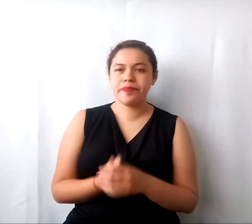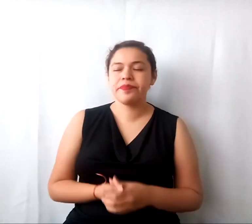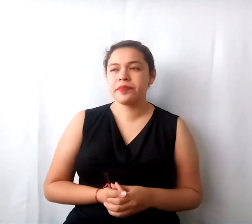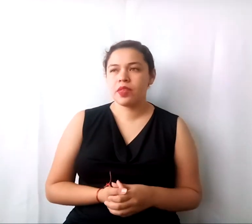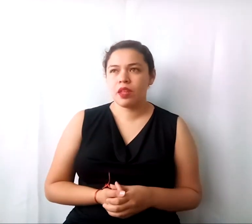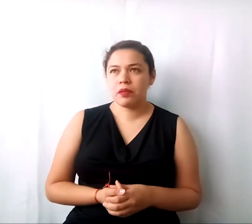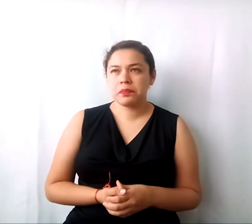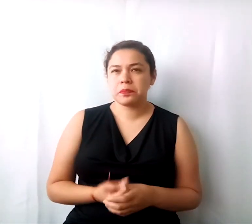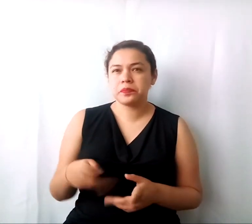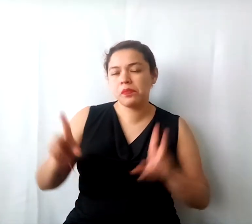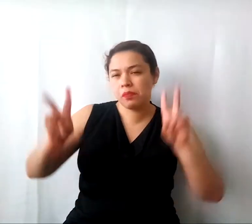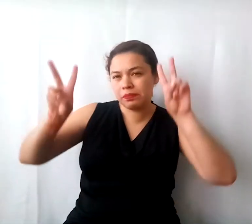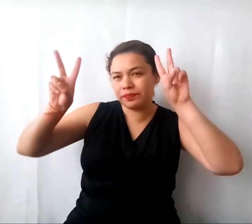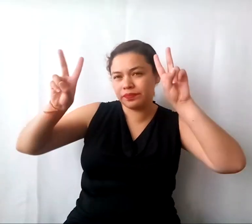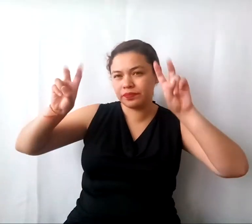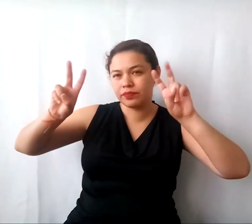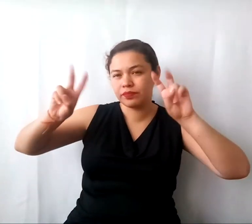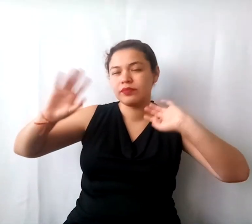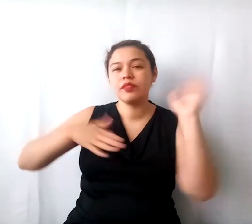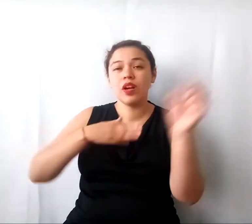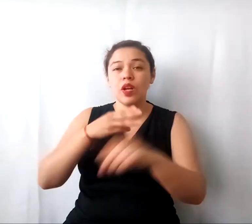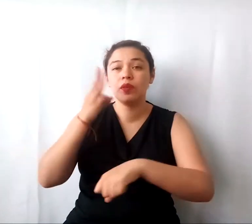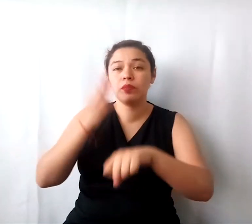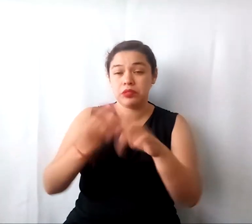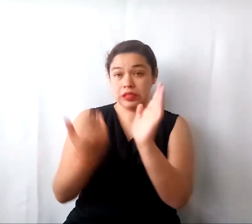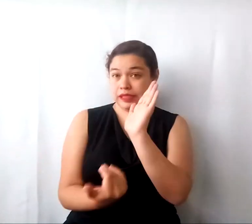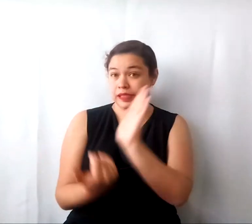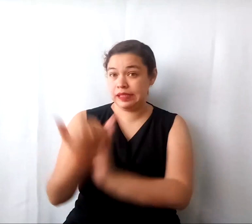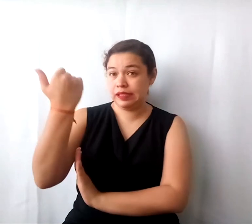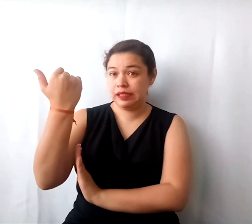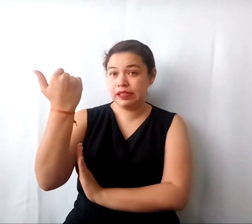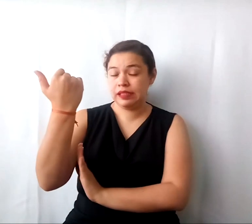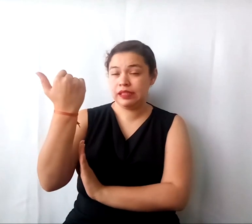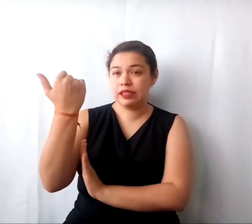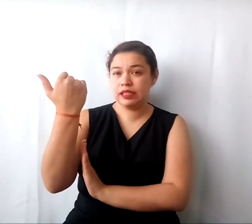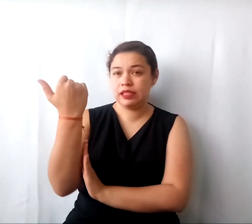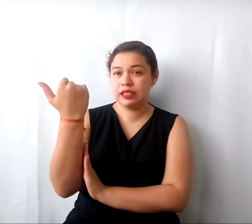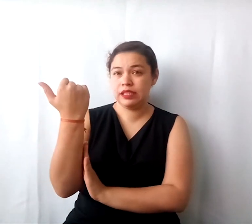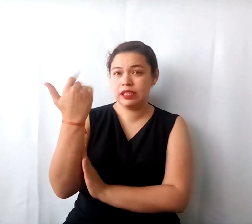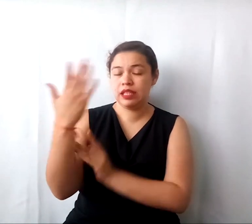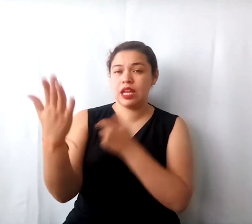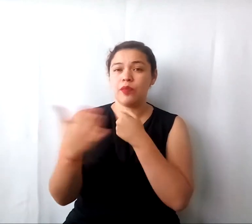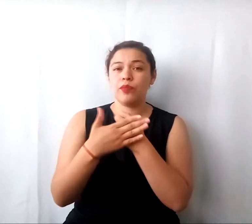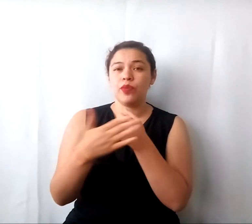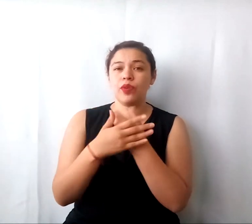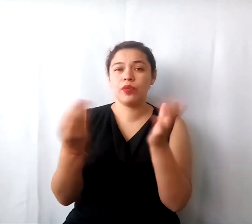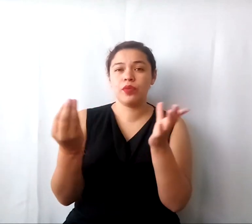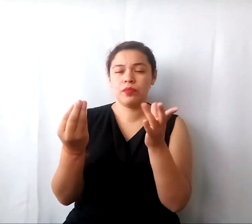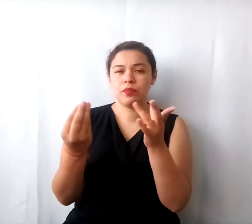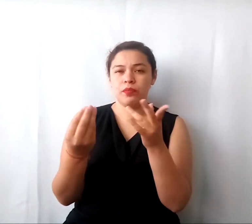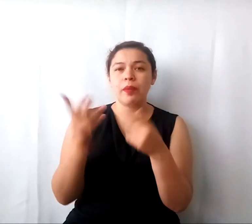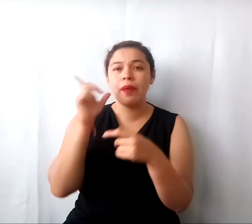el tema son las sanciones que son altas, que también vamos a ver las sanciones en la próxima sesión, son altas.